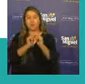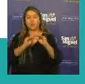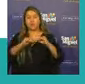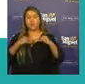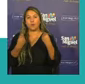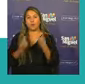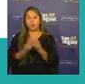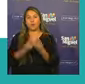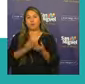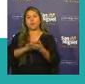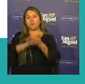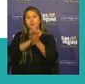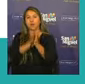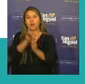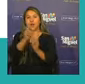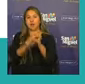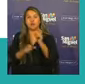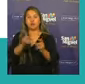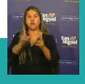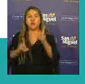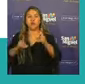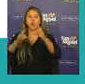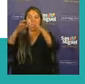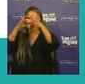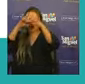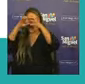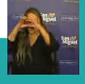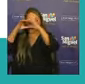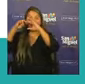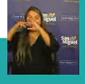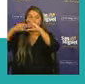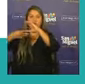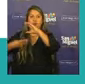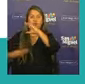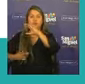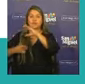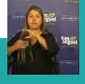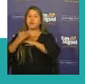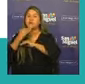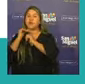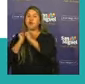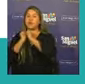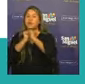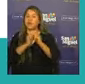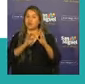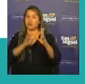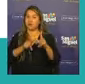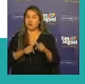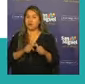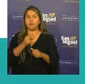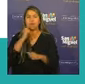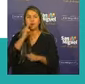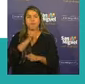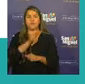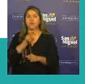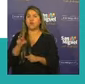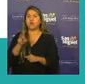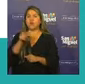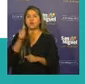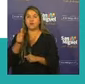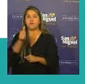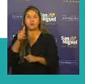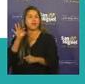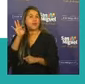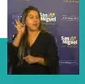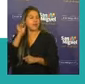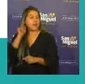las personas con alguna neurodivergencia y acompañamiento a su familia. Rocío, por ahí veo a la directora de